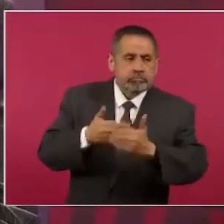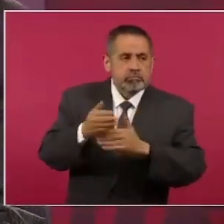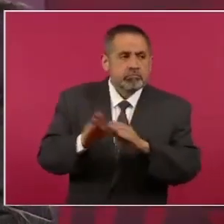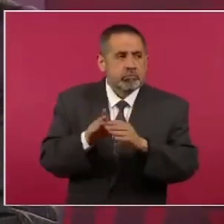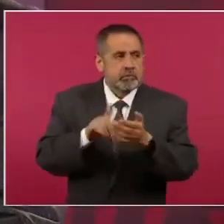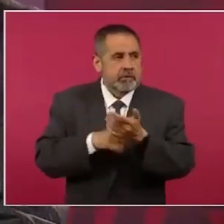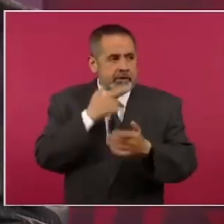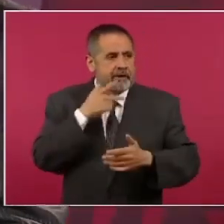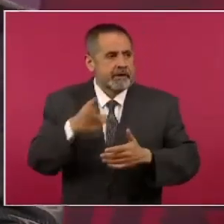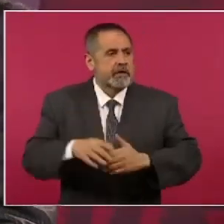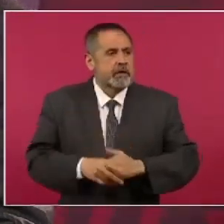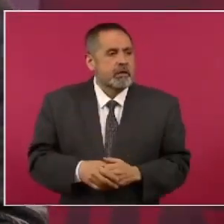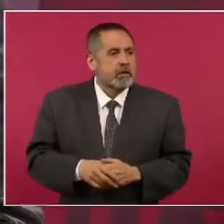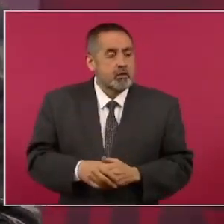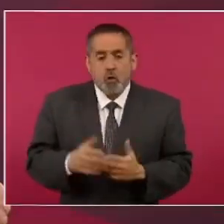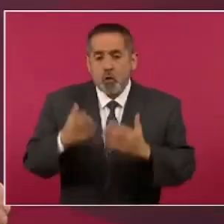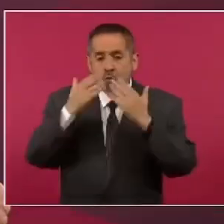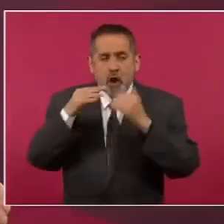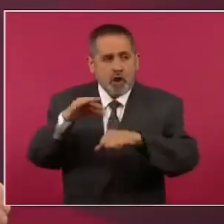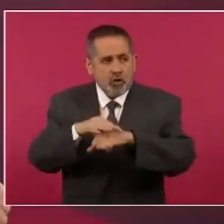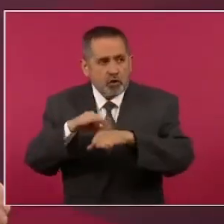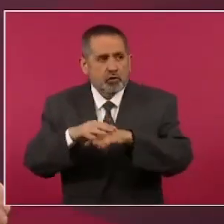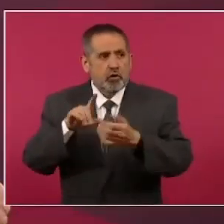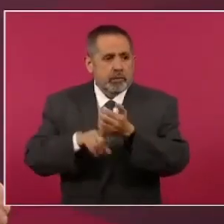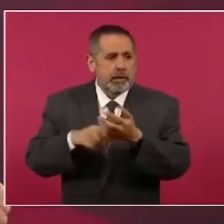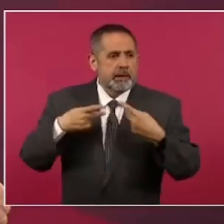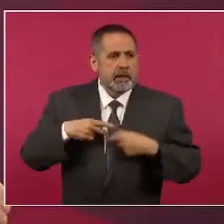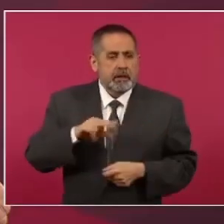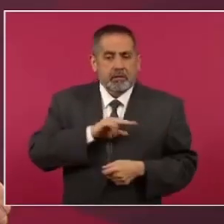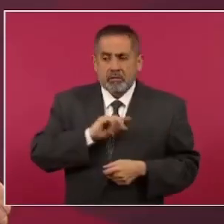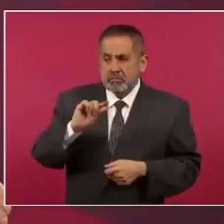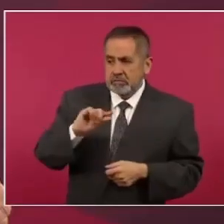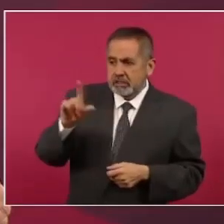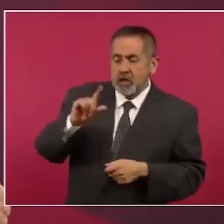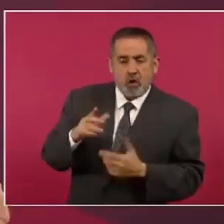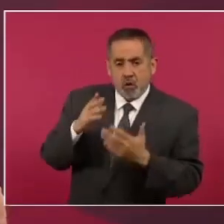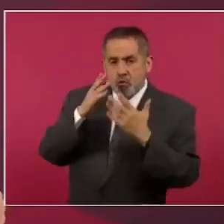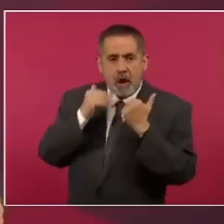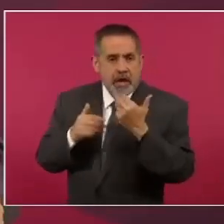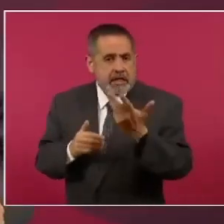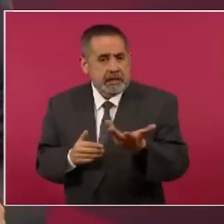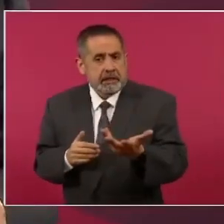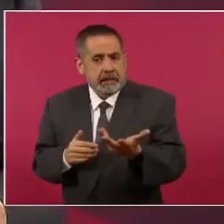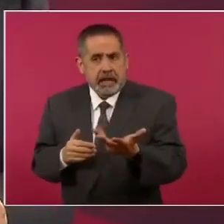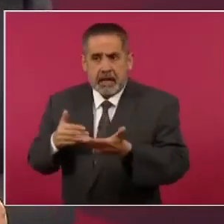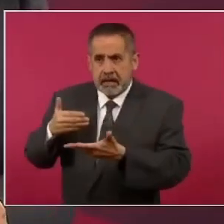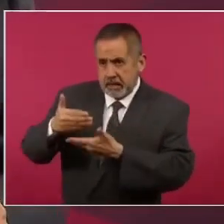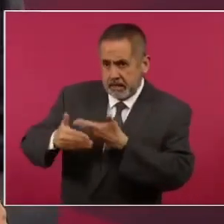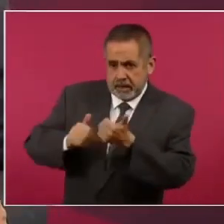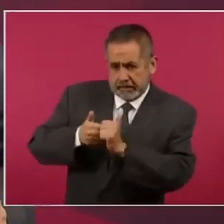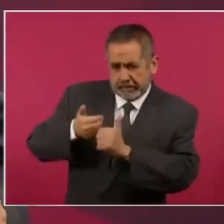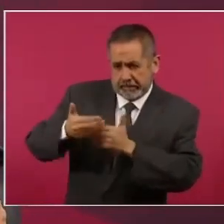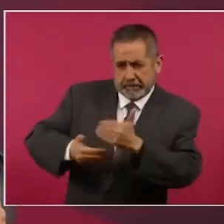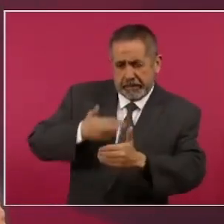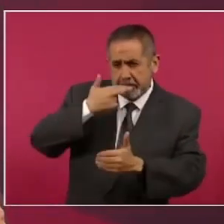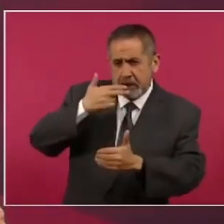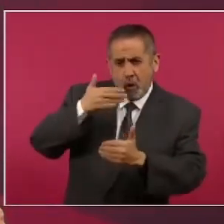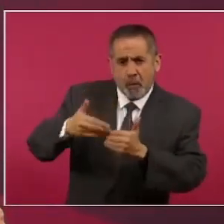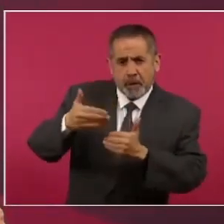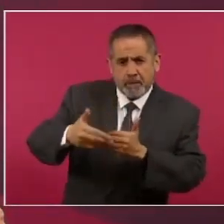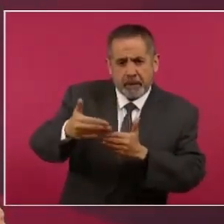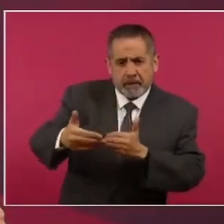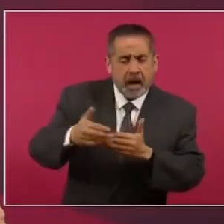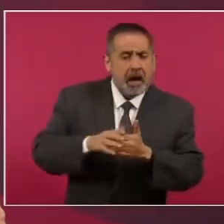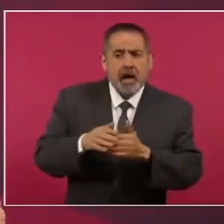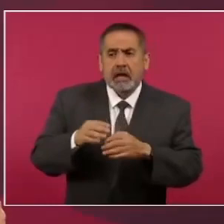esta falta de médicos y de especialistas, se va avanzando estado